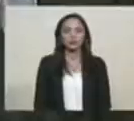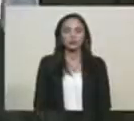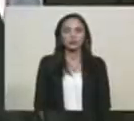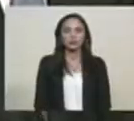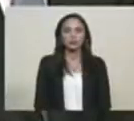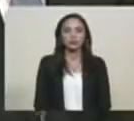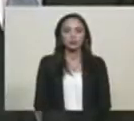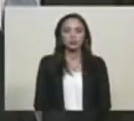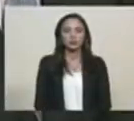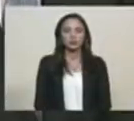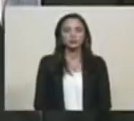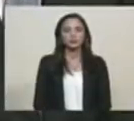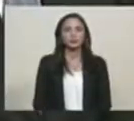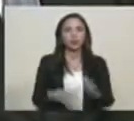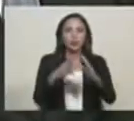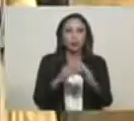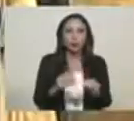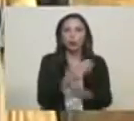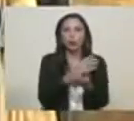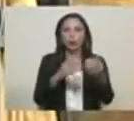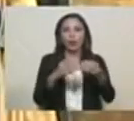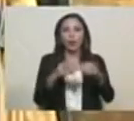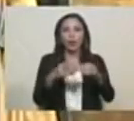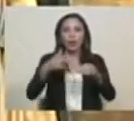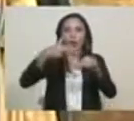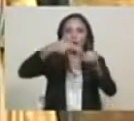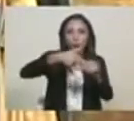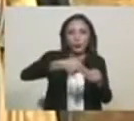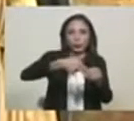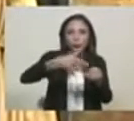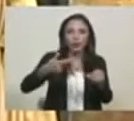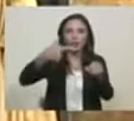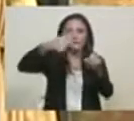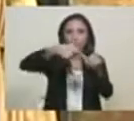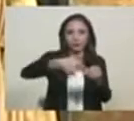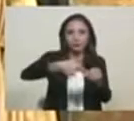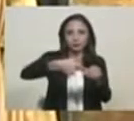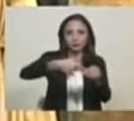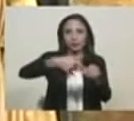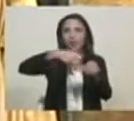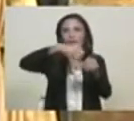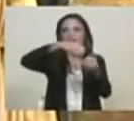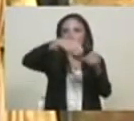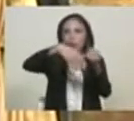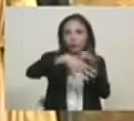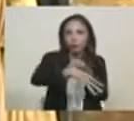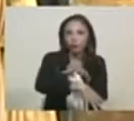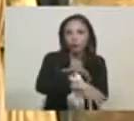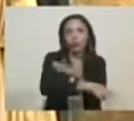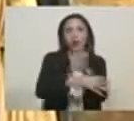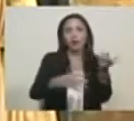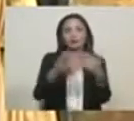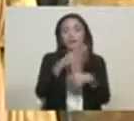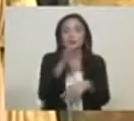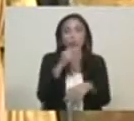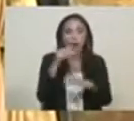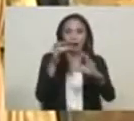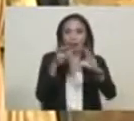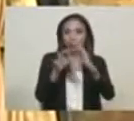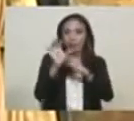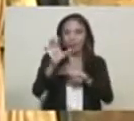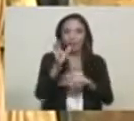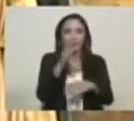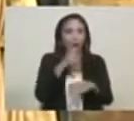el surtidor la manguera con el pico para gasolina se libera es con el carné de la patria